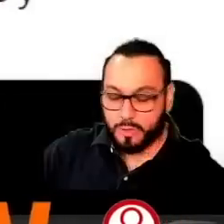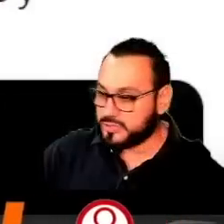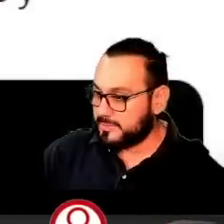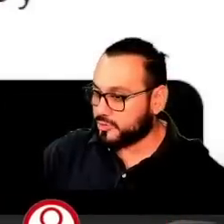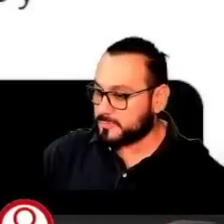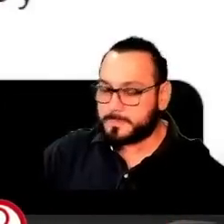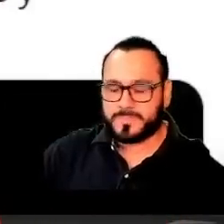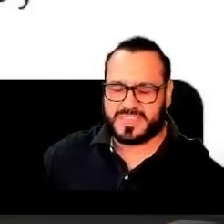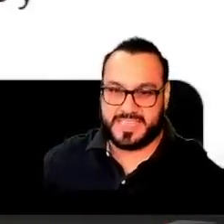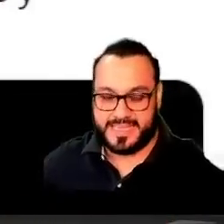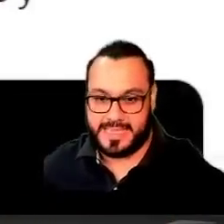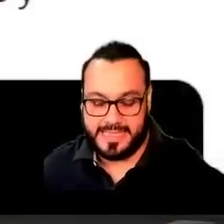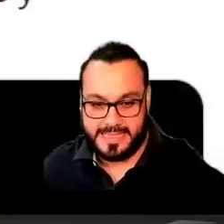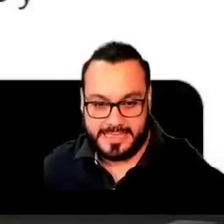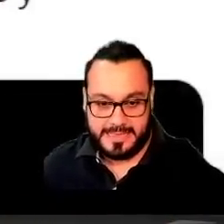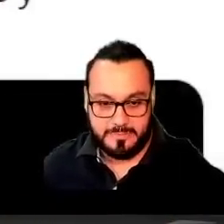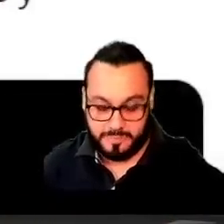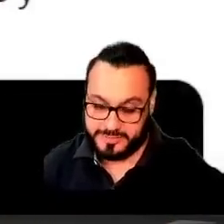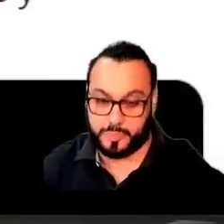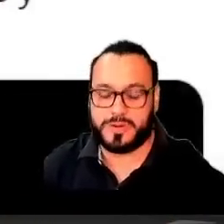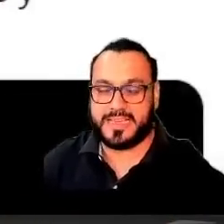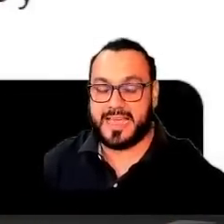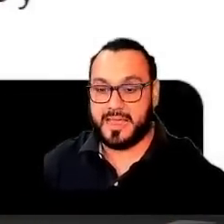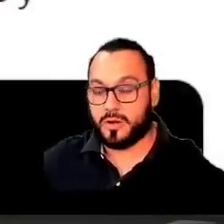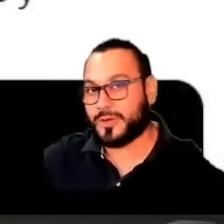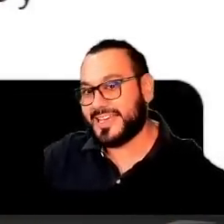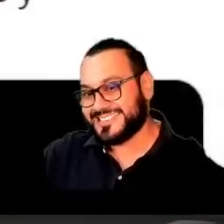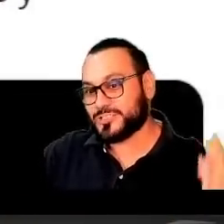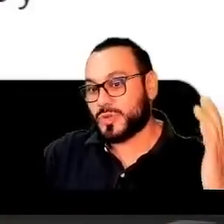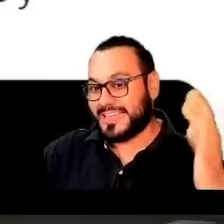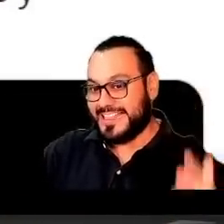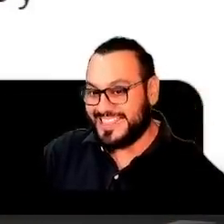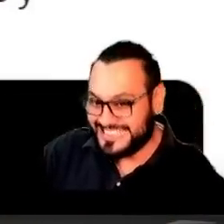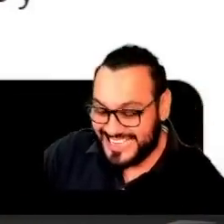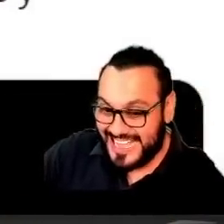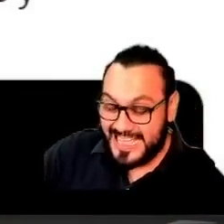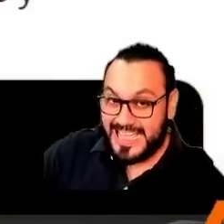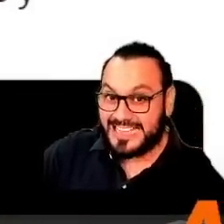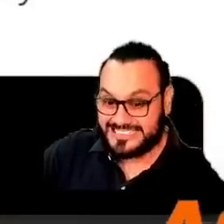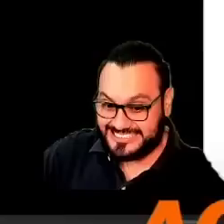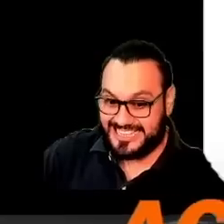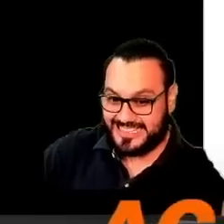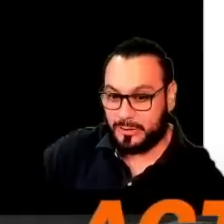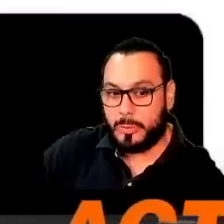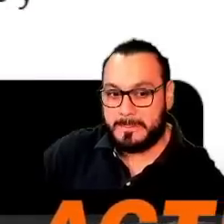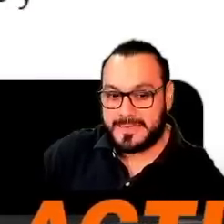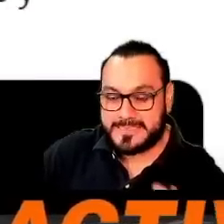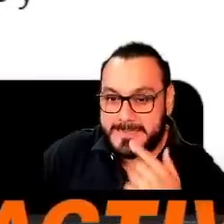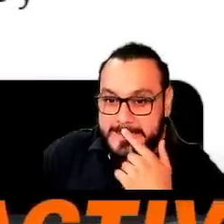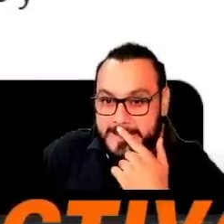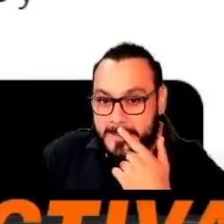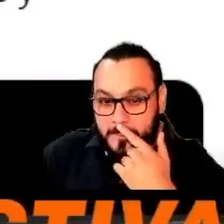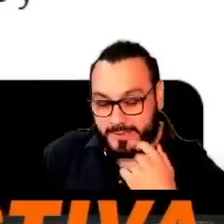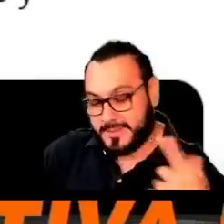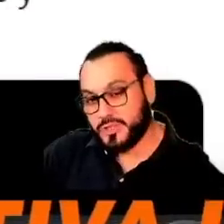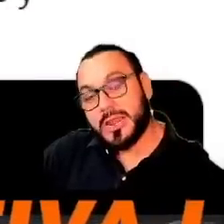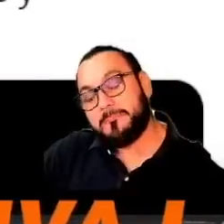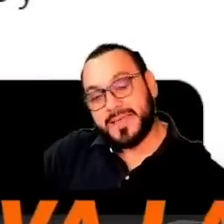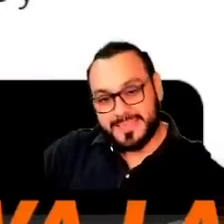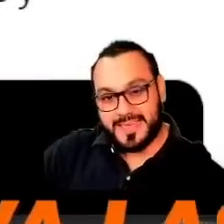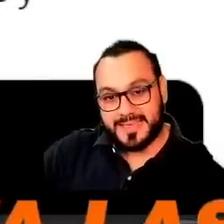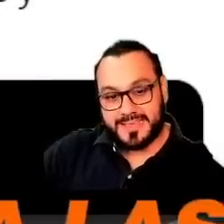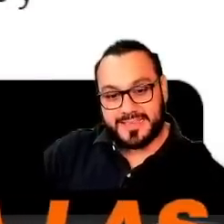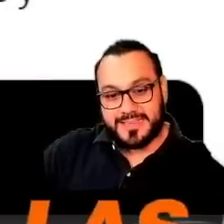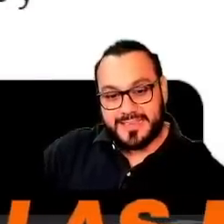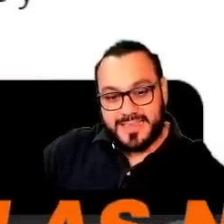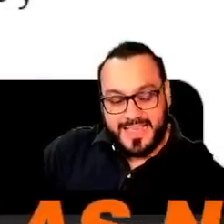alcaldía Cuauhtémoc, quien pues publica lo que hace su alcaldesa Sandra Cuevas, pues metió la